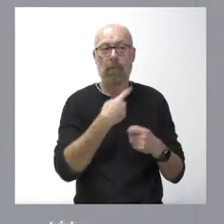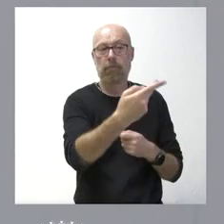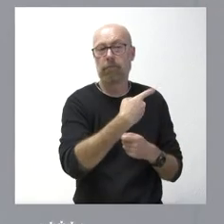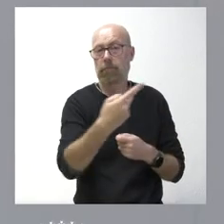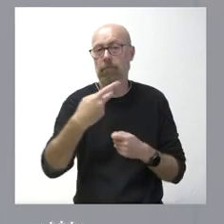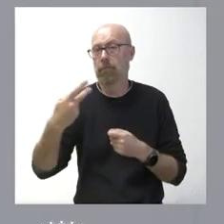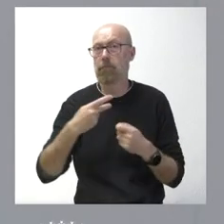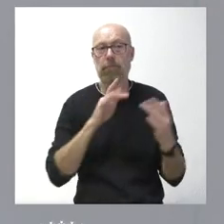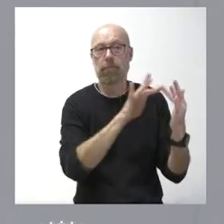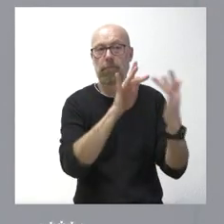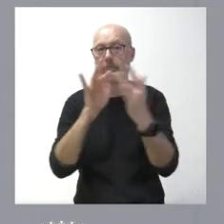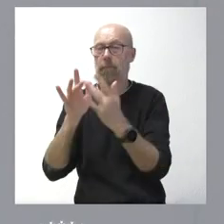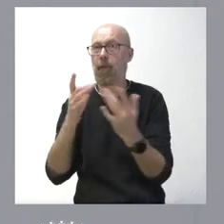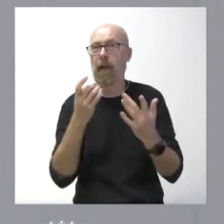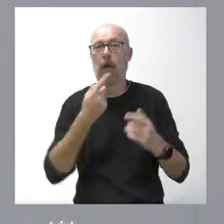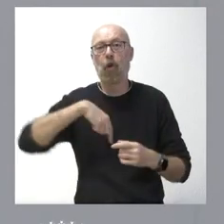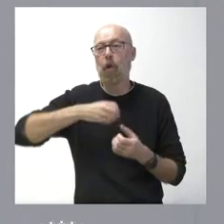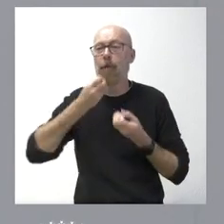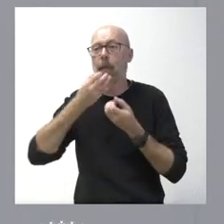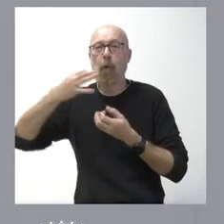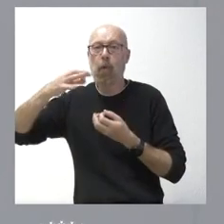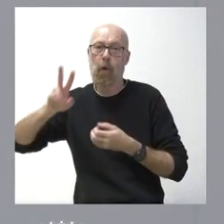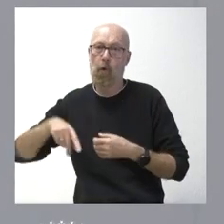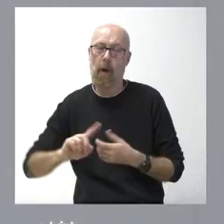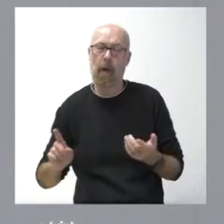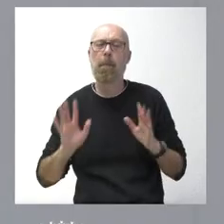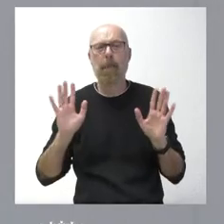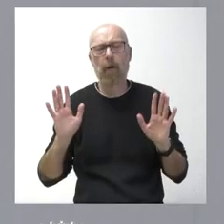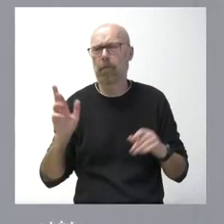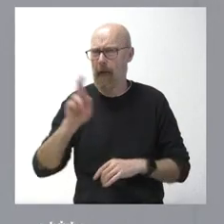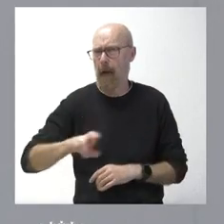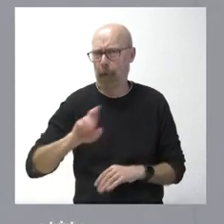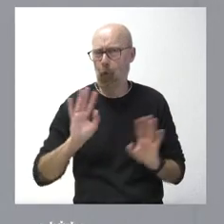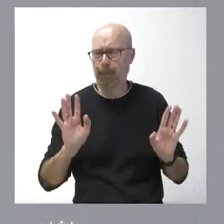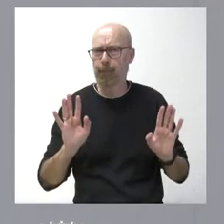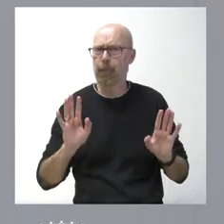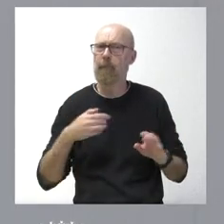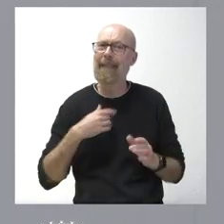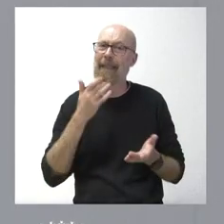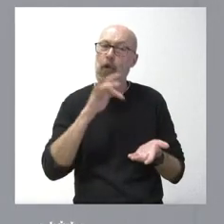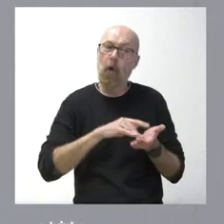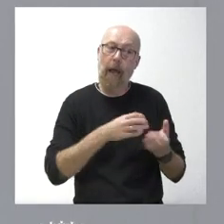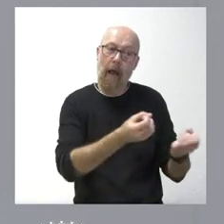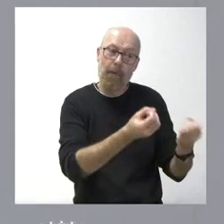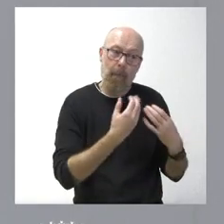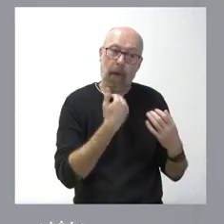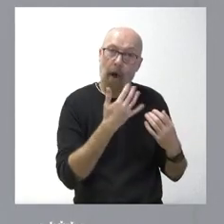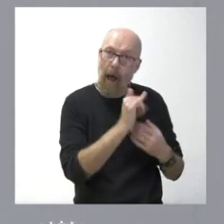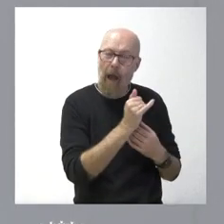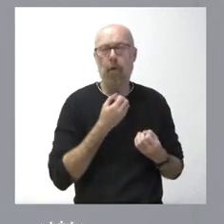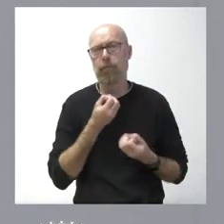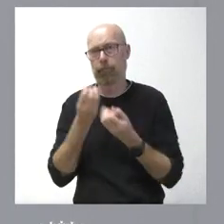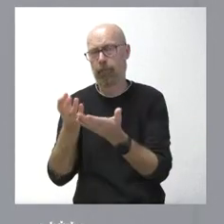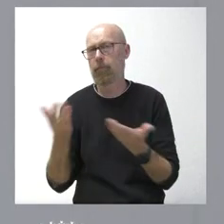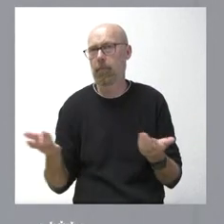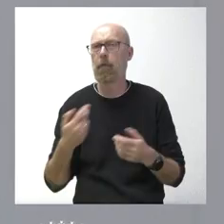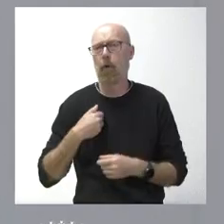pues ser los únicos en dar información pero Pero insisto cuando tengamos que dar información la daremos yo comprendo por